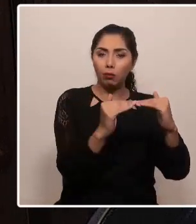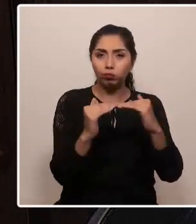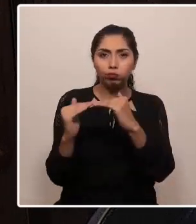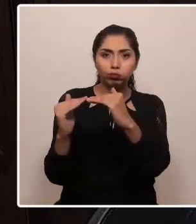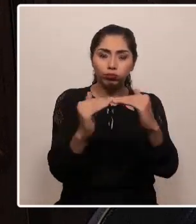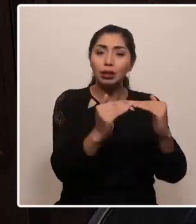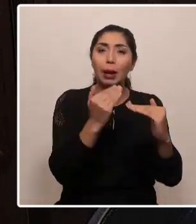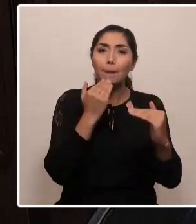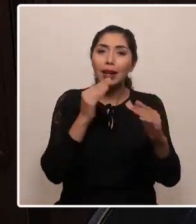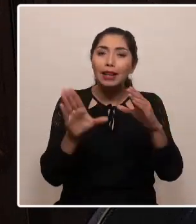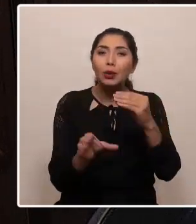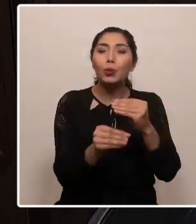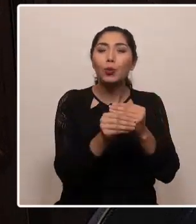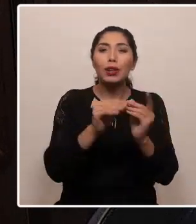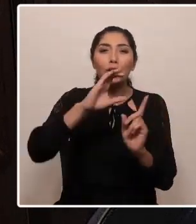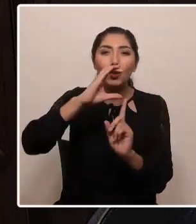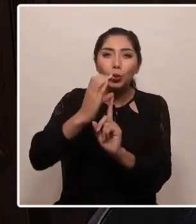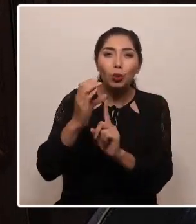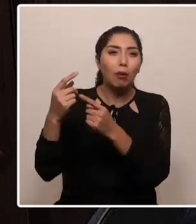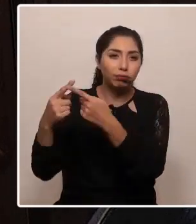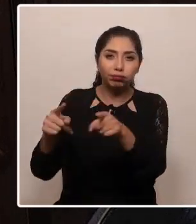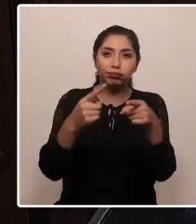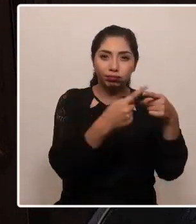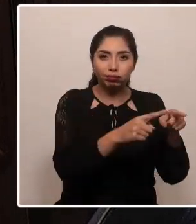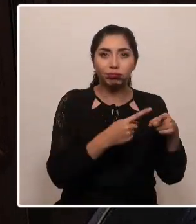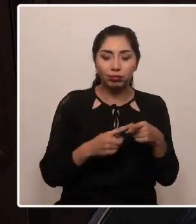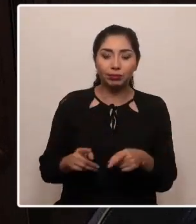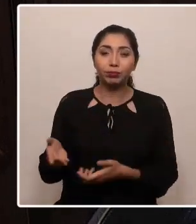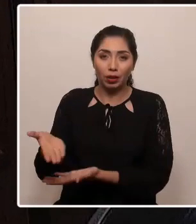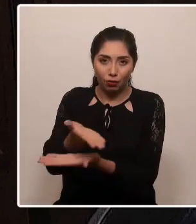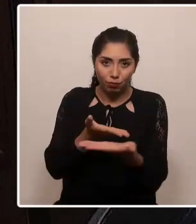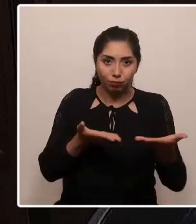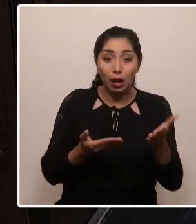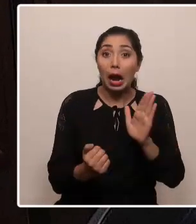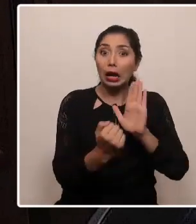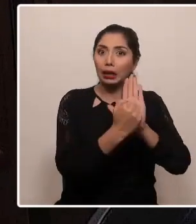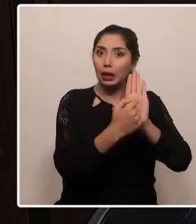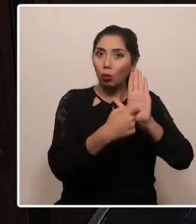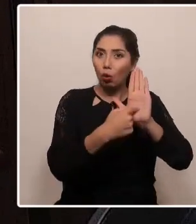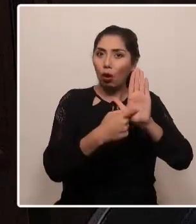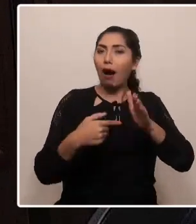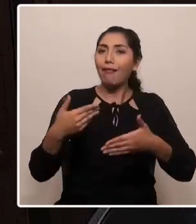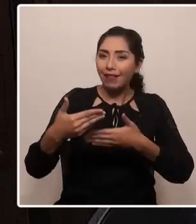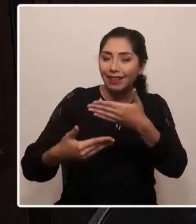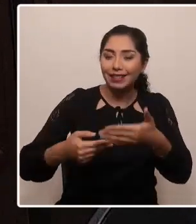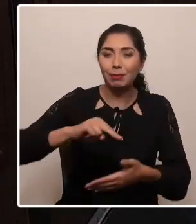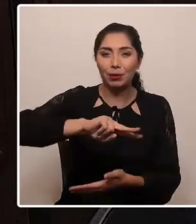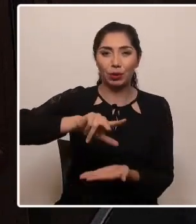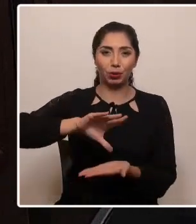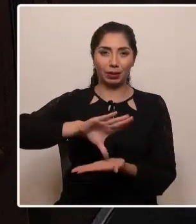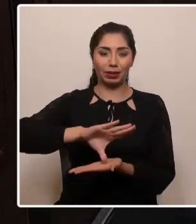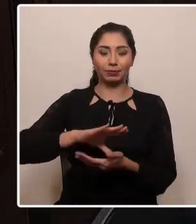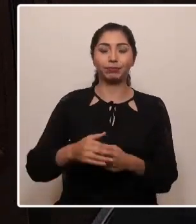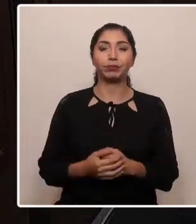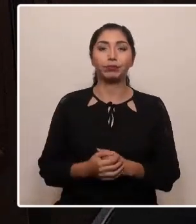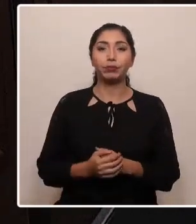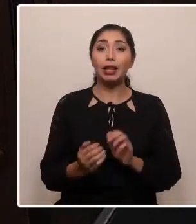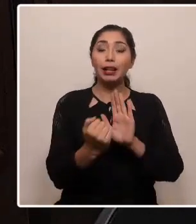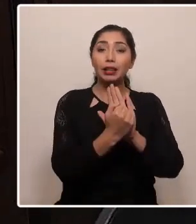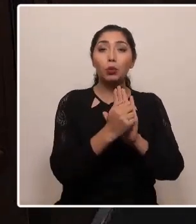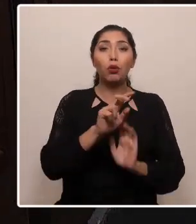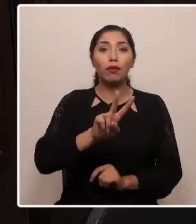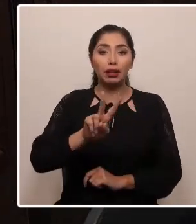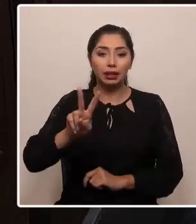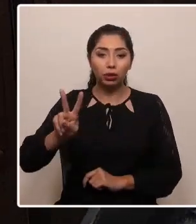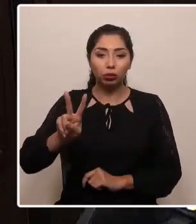bajo el principio de interculturalidad. Este artículo es un avance para nuestro país. El artículo 22, que